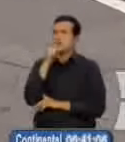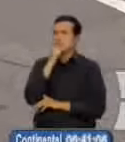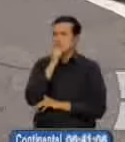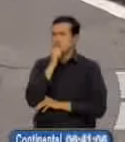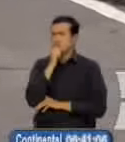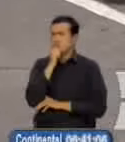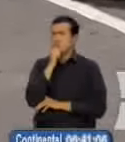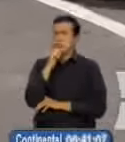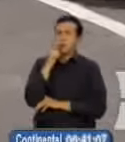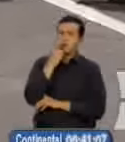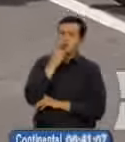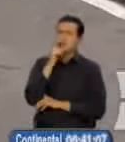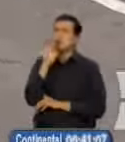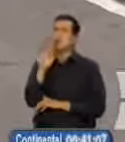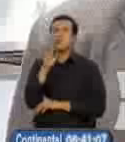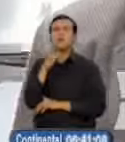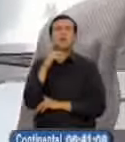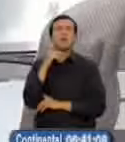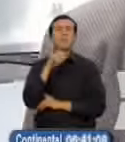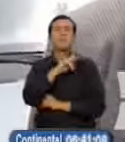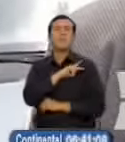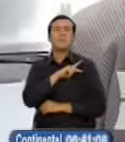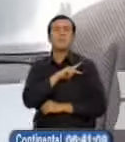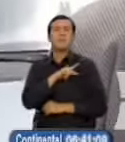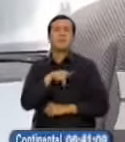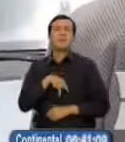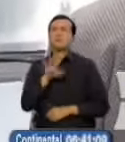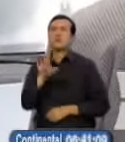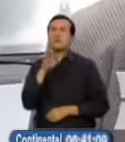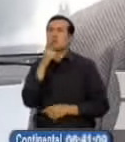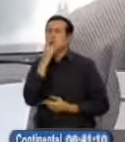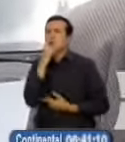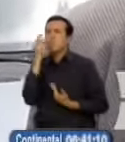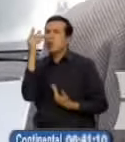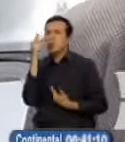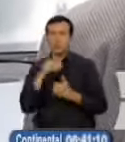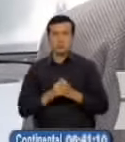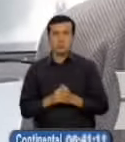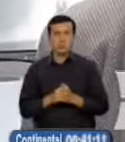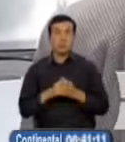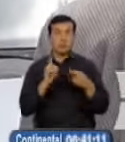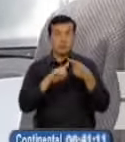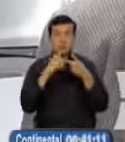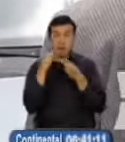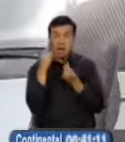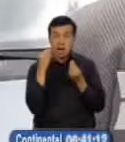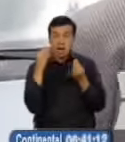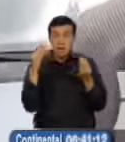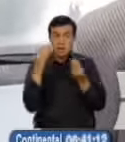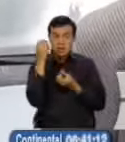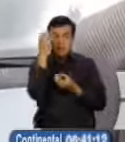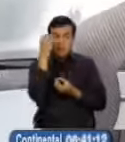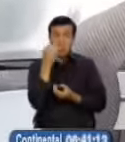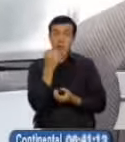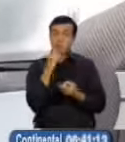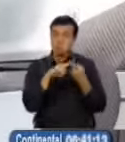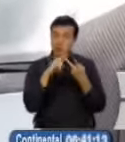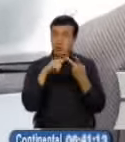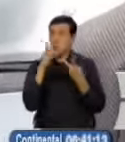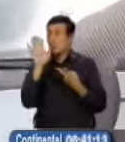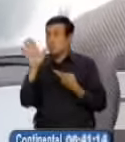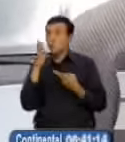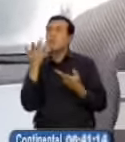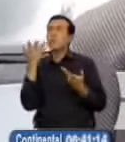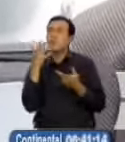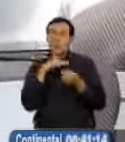se han convertido en actores políticos. Deja en tela de duda la calidad de la información, por un lado, y también qué tipo de mensajes nos están